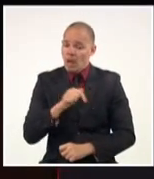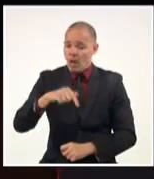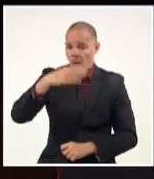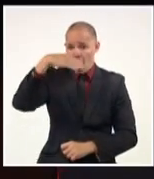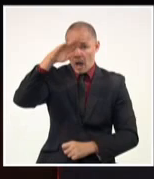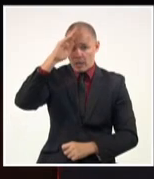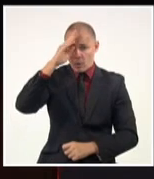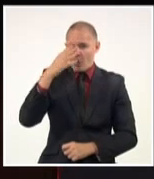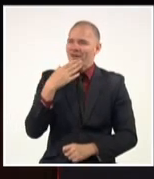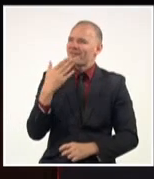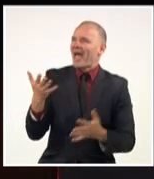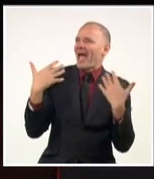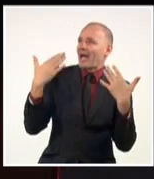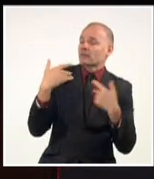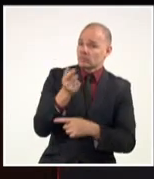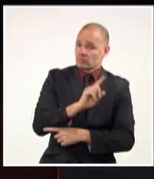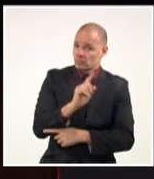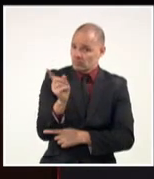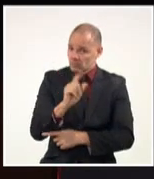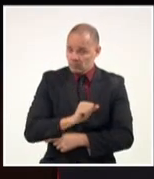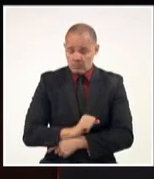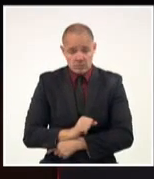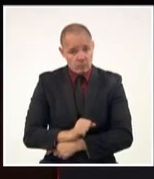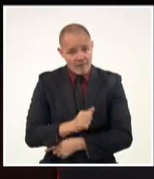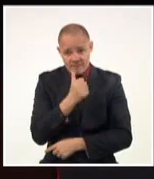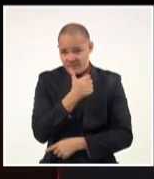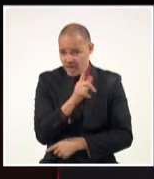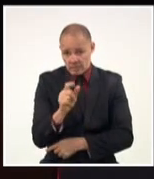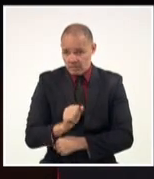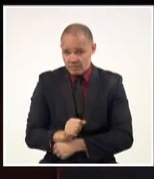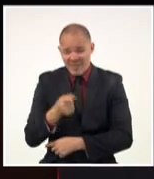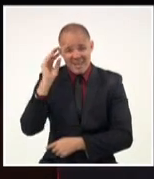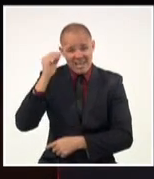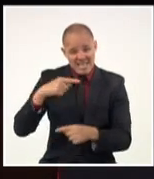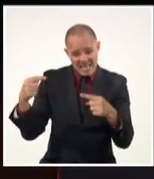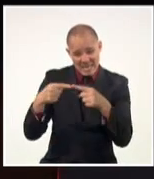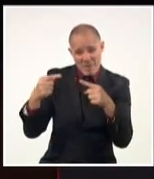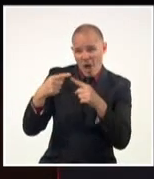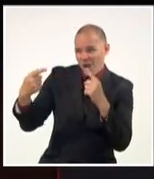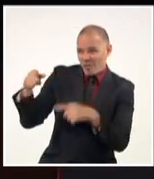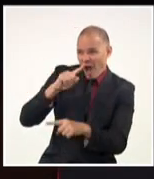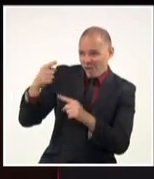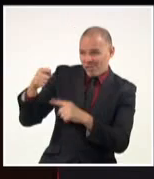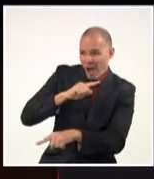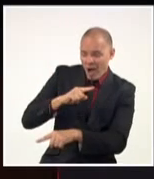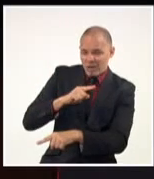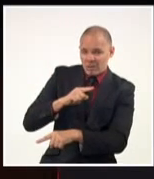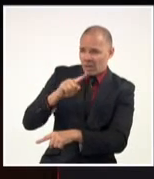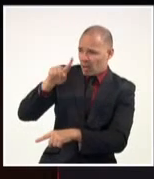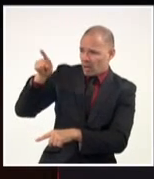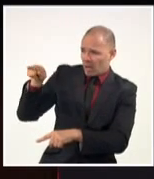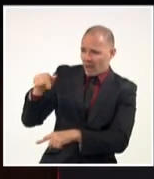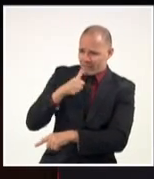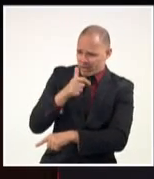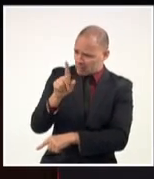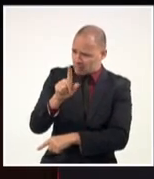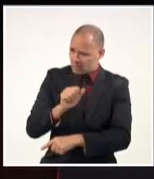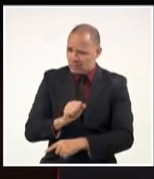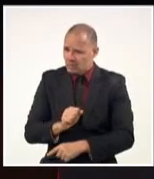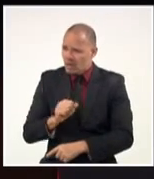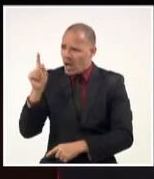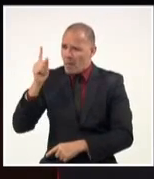lo ha sido para los enemigos de la revolución, que lo han intentado todo y en todo han fracasado. Porque el